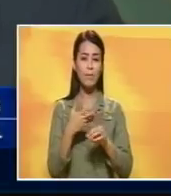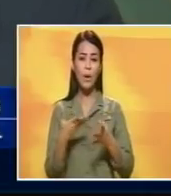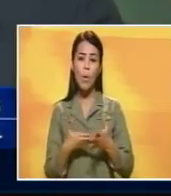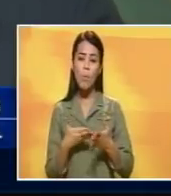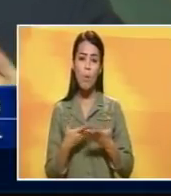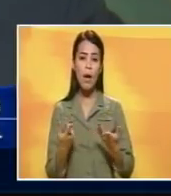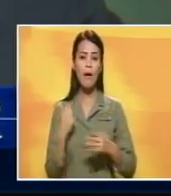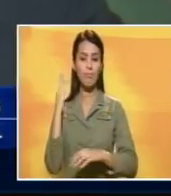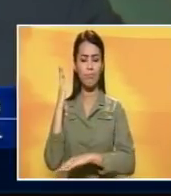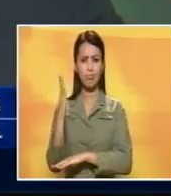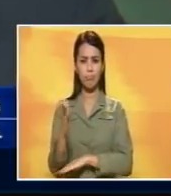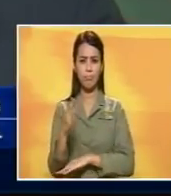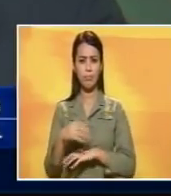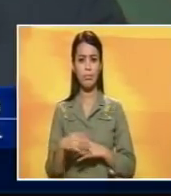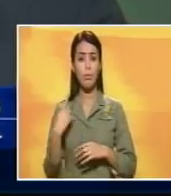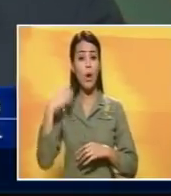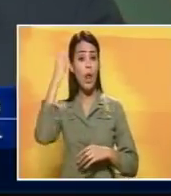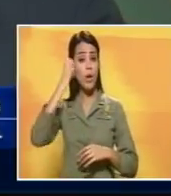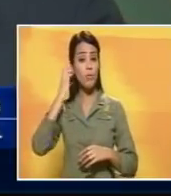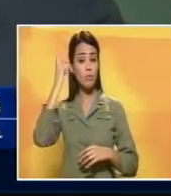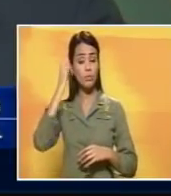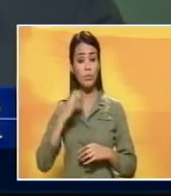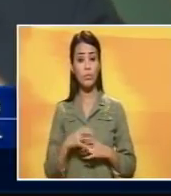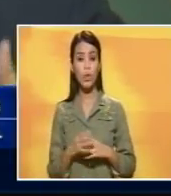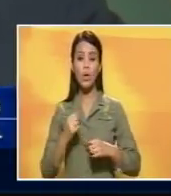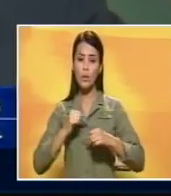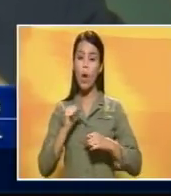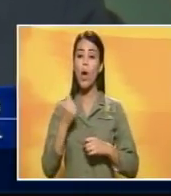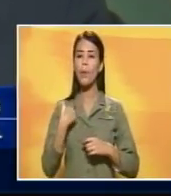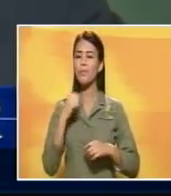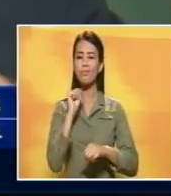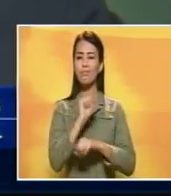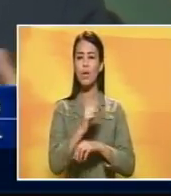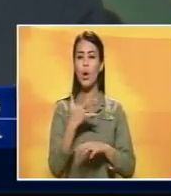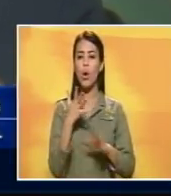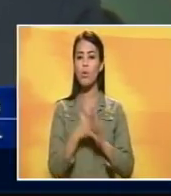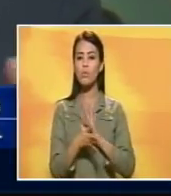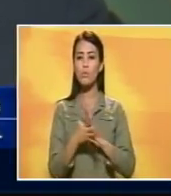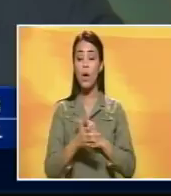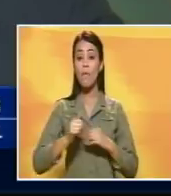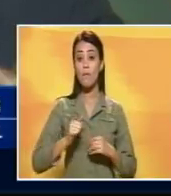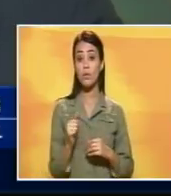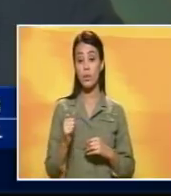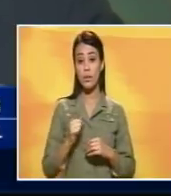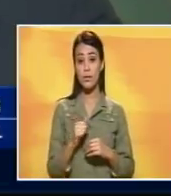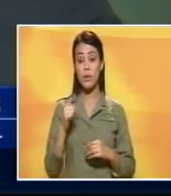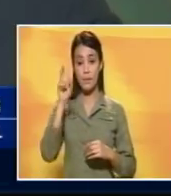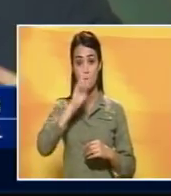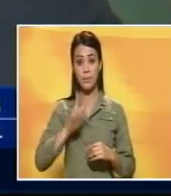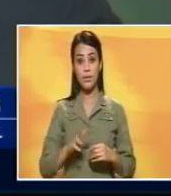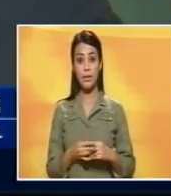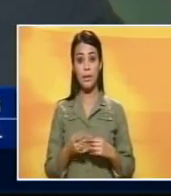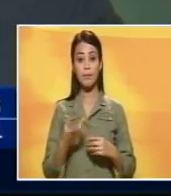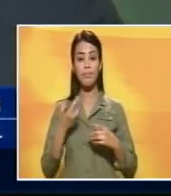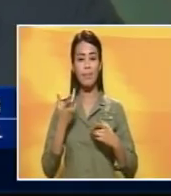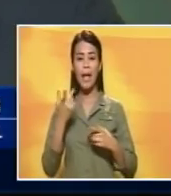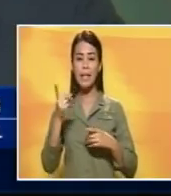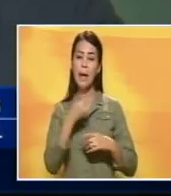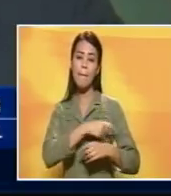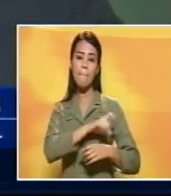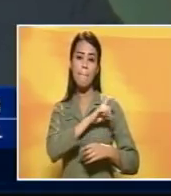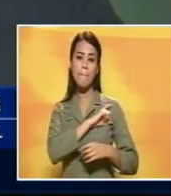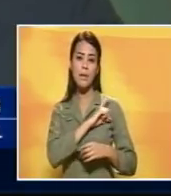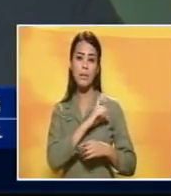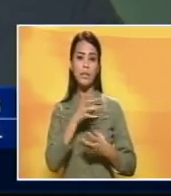las sanciones planteadas por la Unión Europea contra funcionarios venezolanos. Asimismo, llamó al Reino de España a concentrarse en sus diversos y